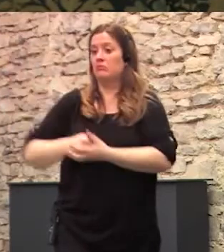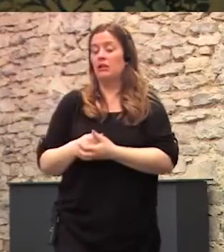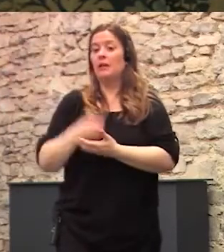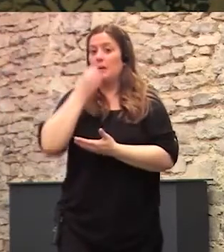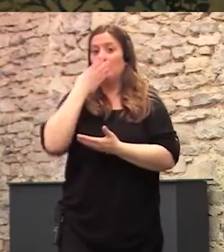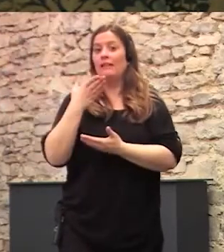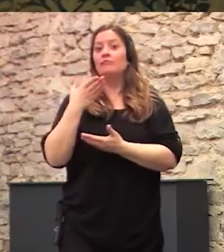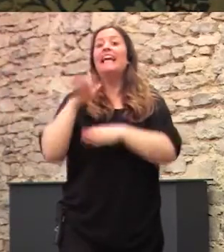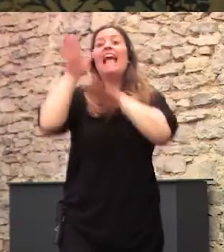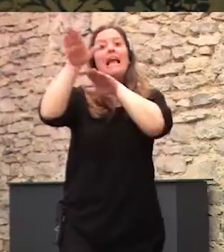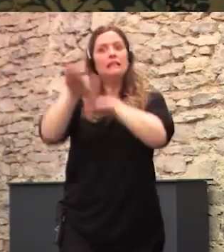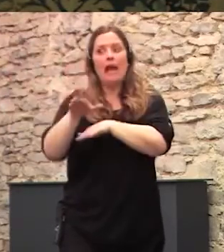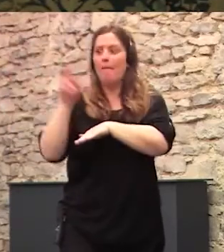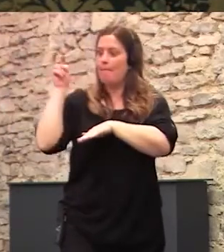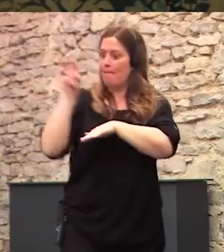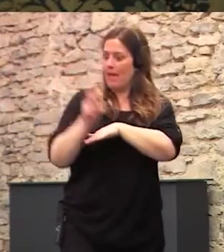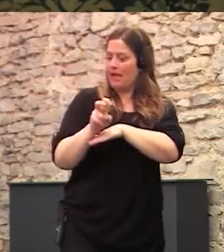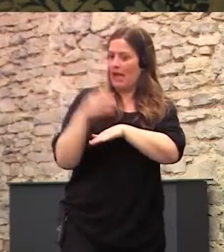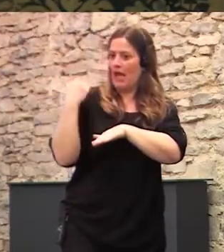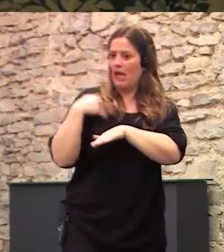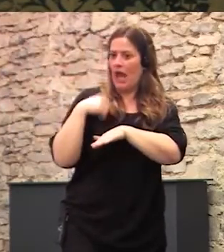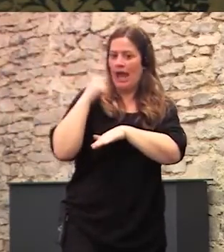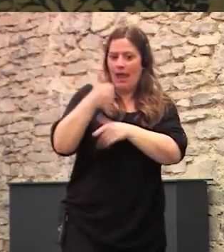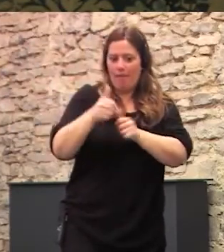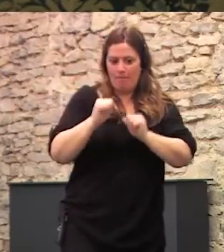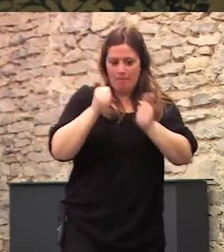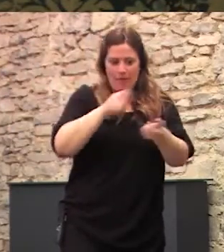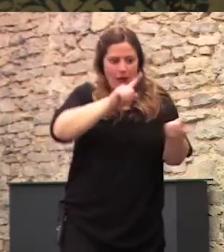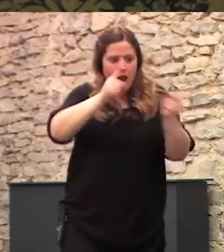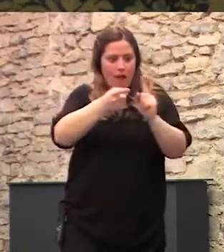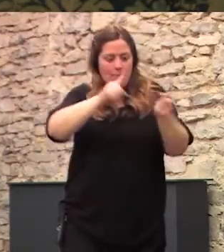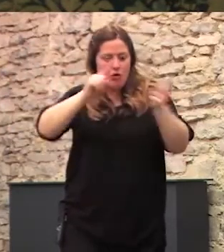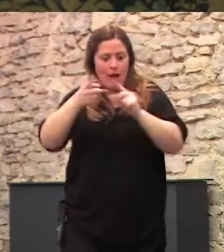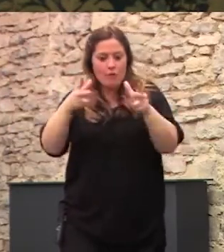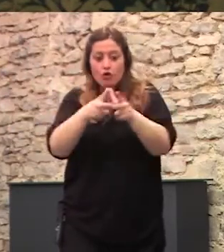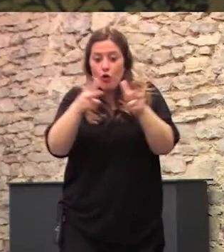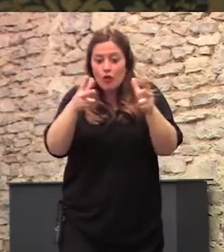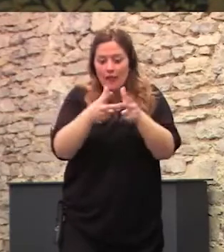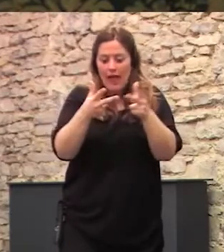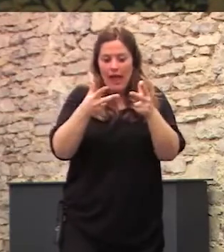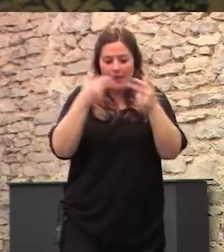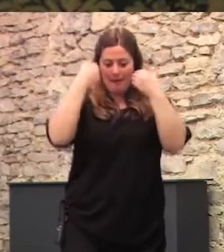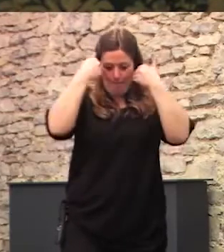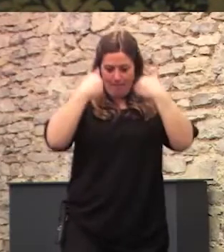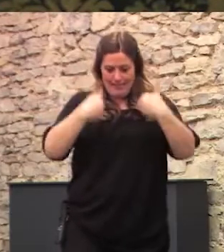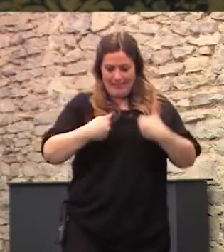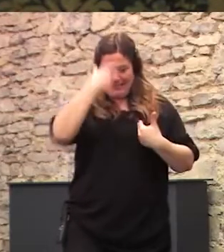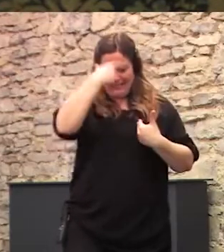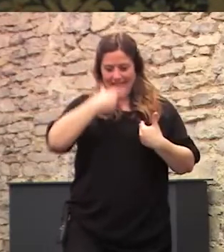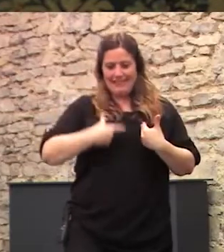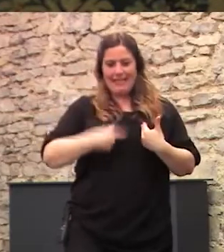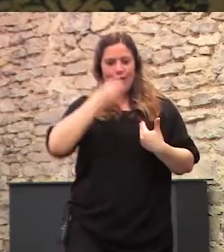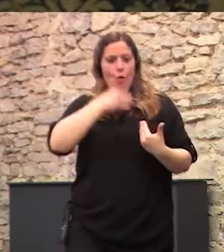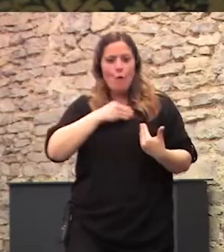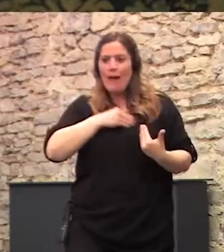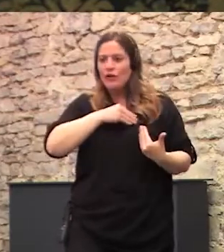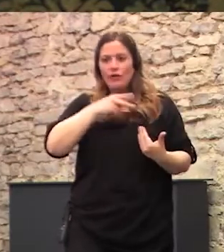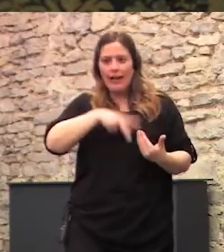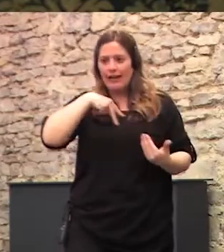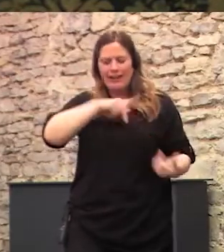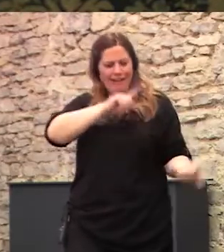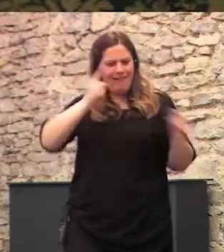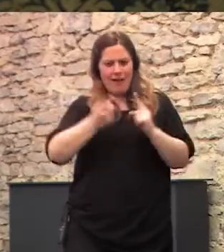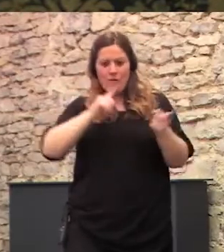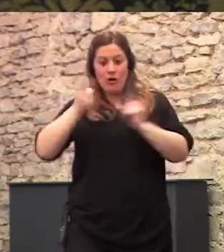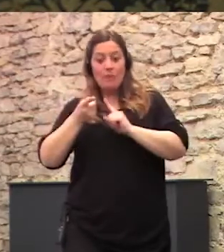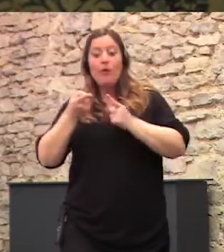y empieza a introducir cambios, ¿sí?, en la situación del ser humano en general y de las mujeres en